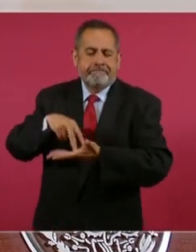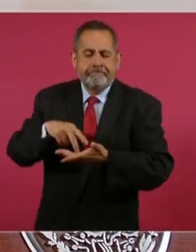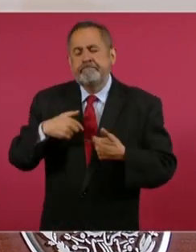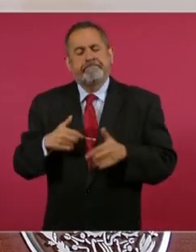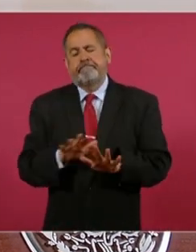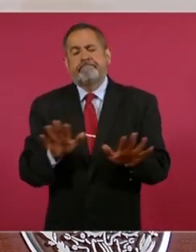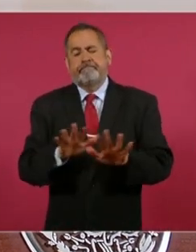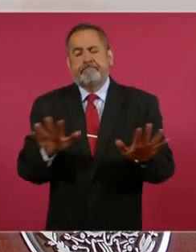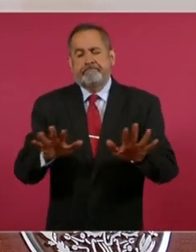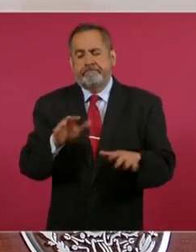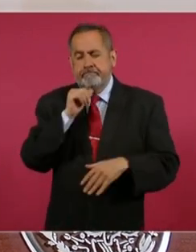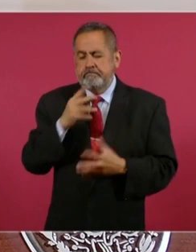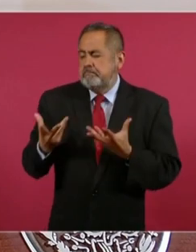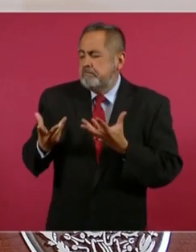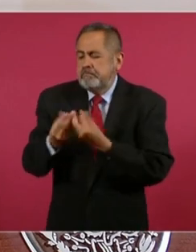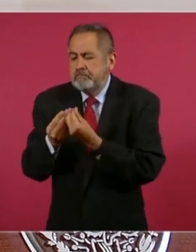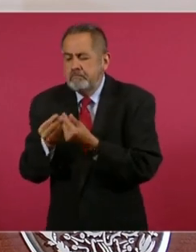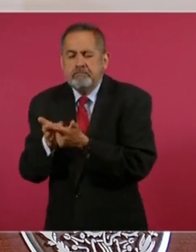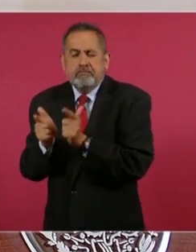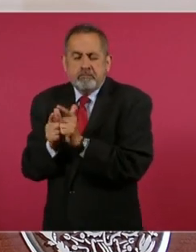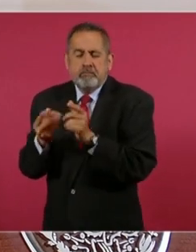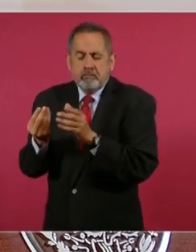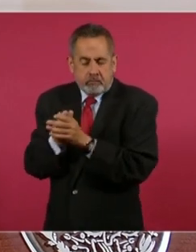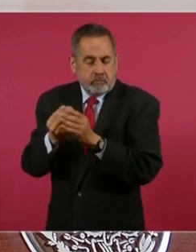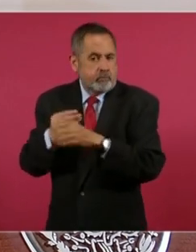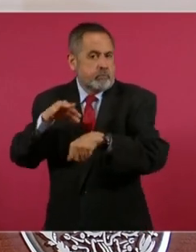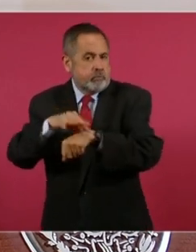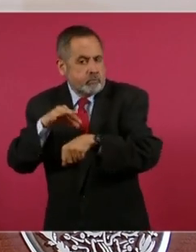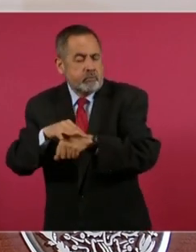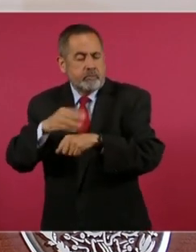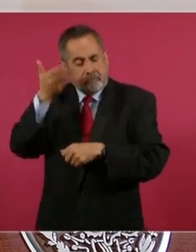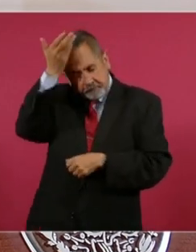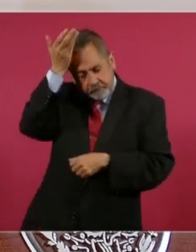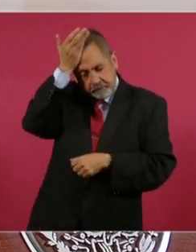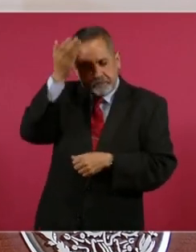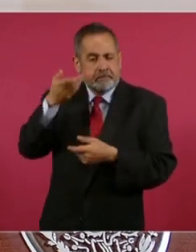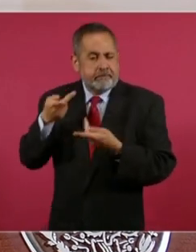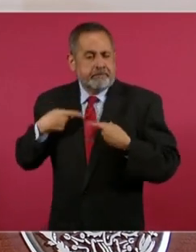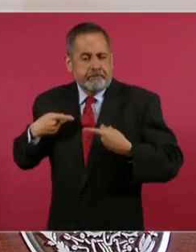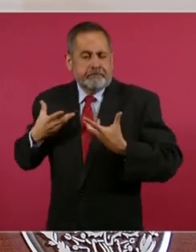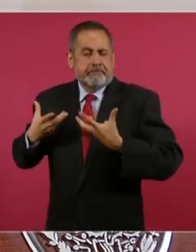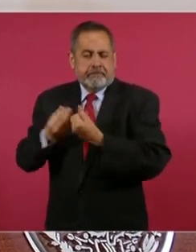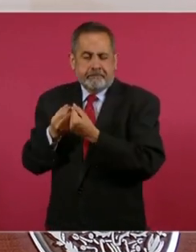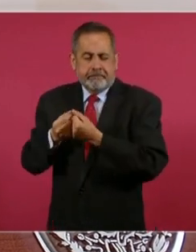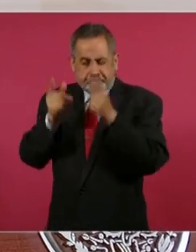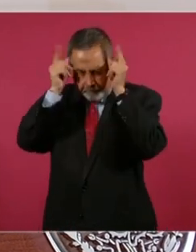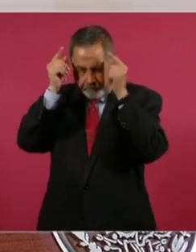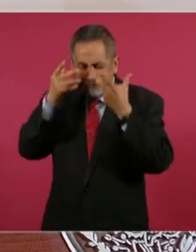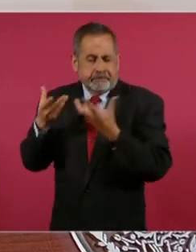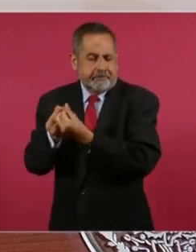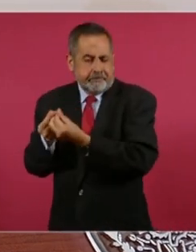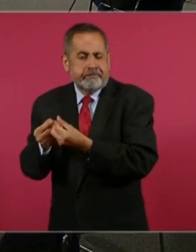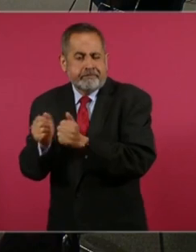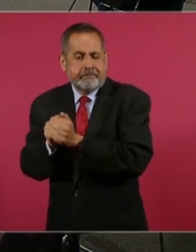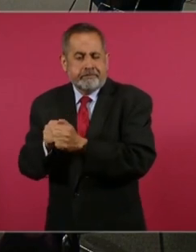más que nada con médicos, enfermeras, trabajadores del sector salud,